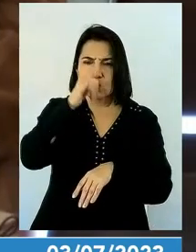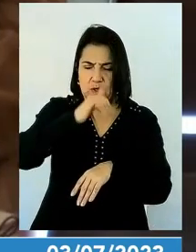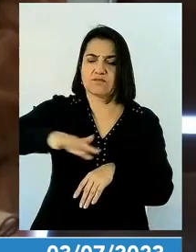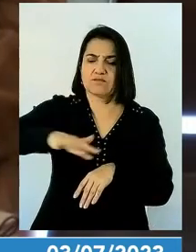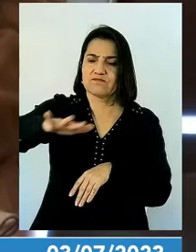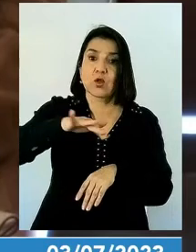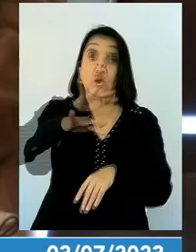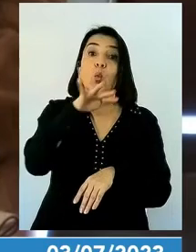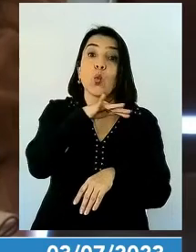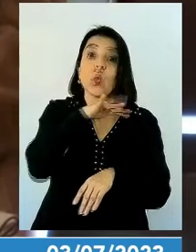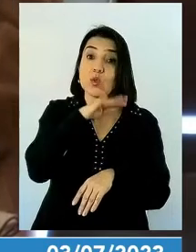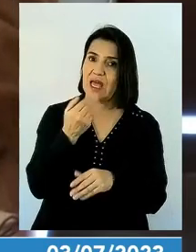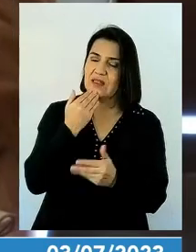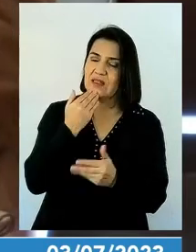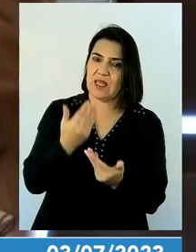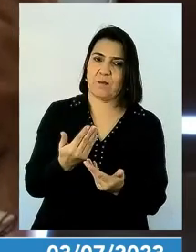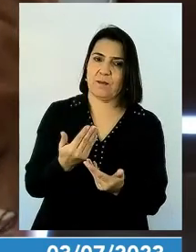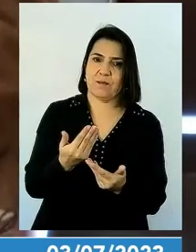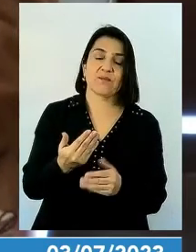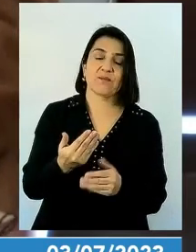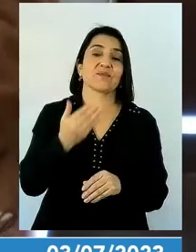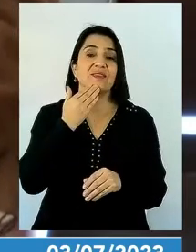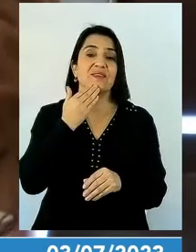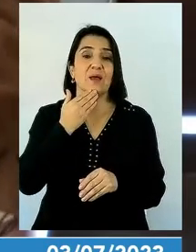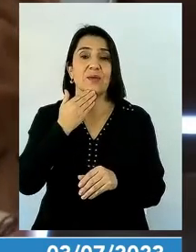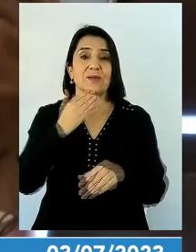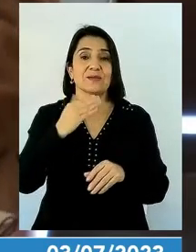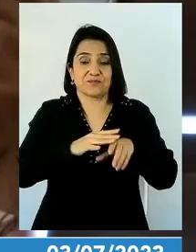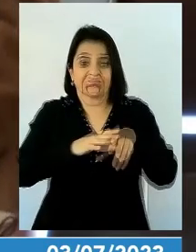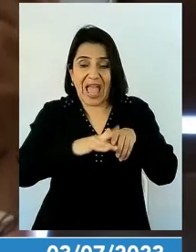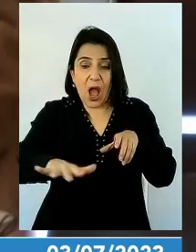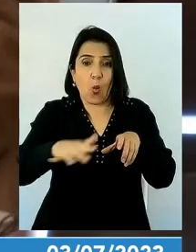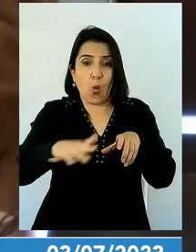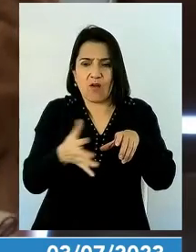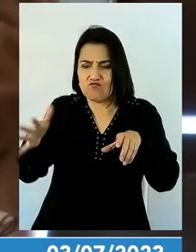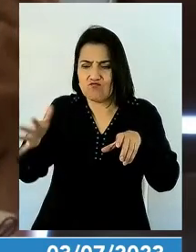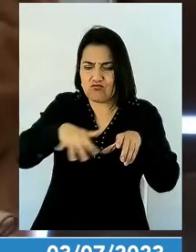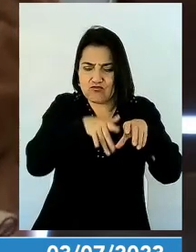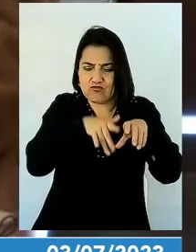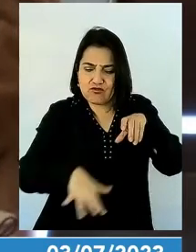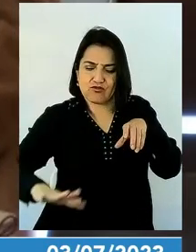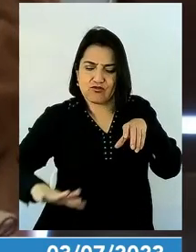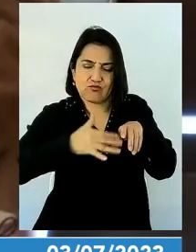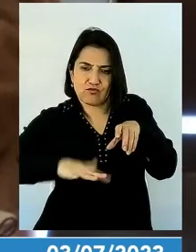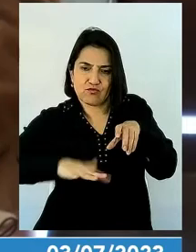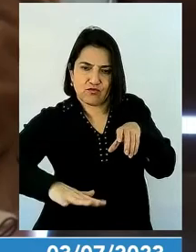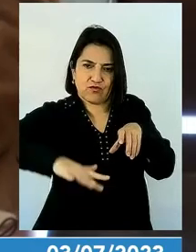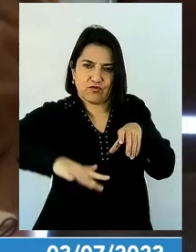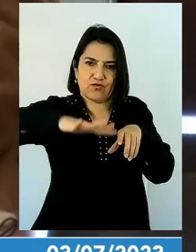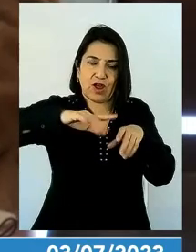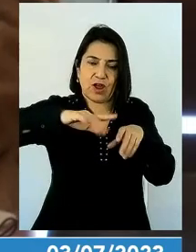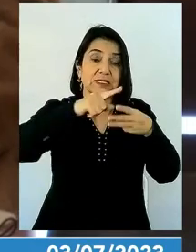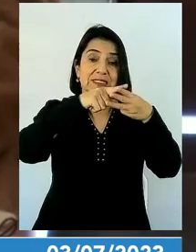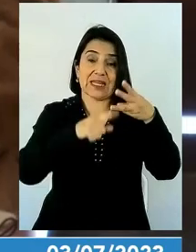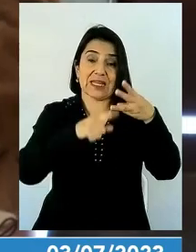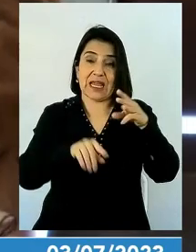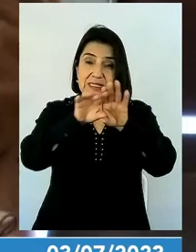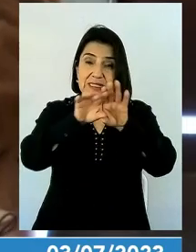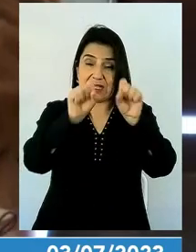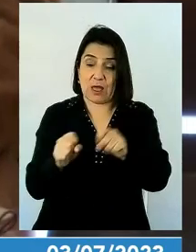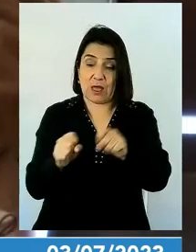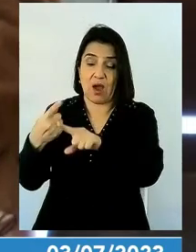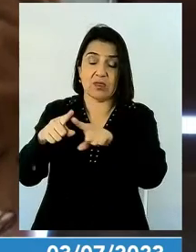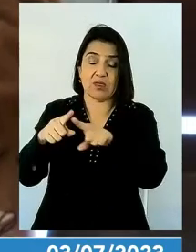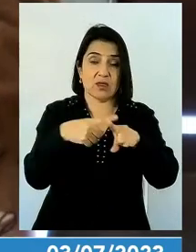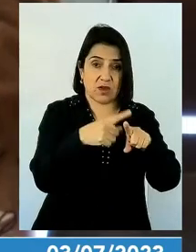de los acuíferos. O sea, hay 3 sistemas donde nos podemos mover aún que no llueva. Nosotros